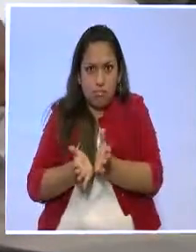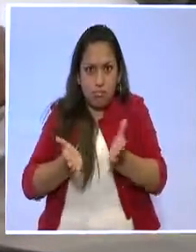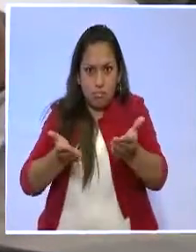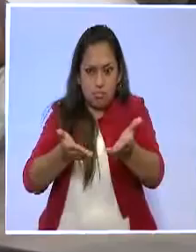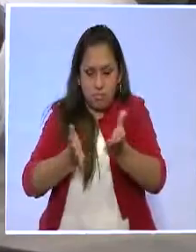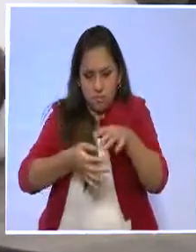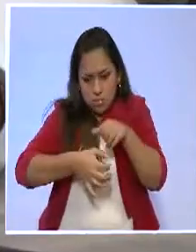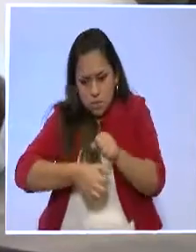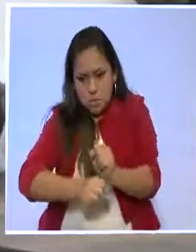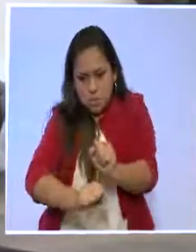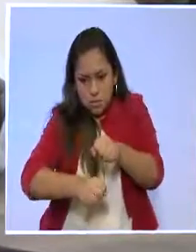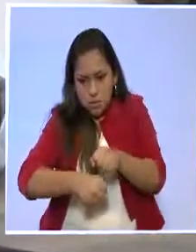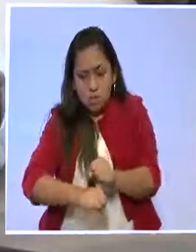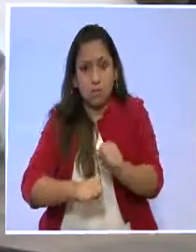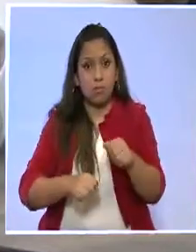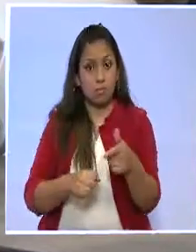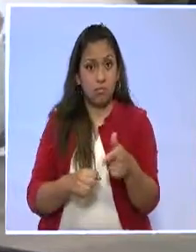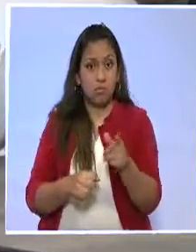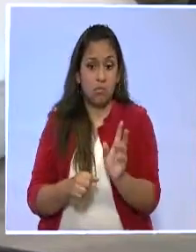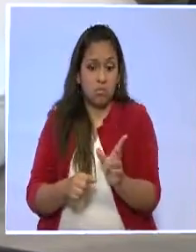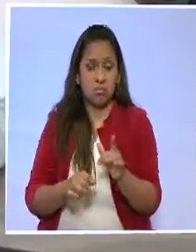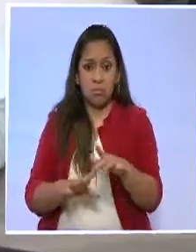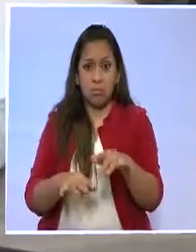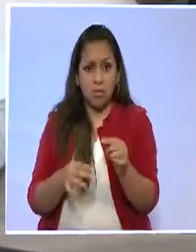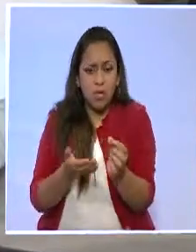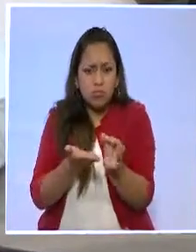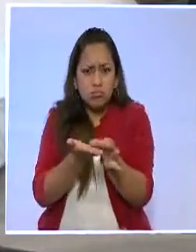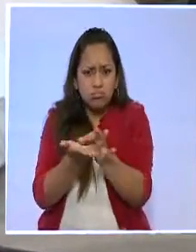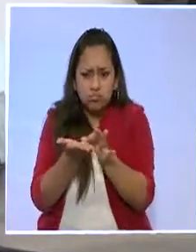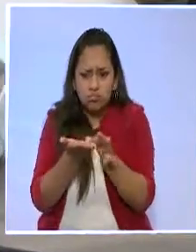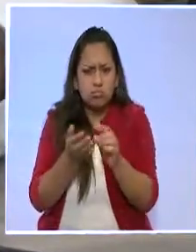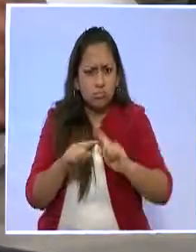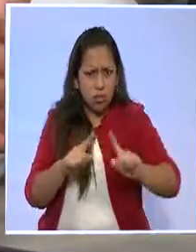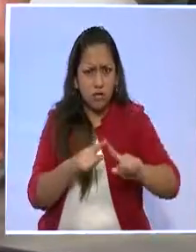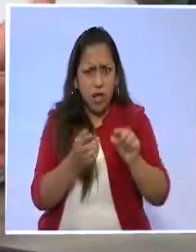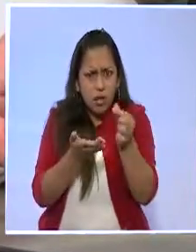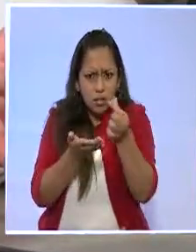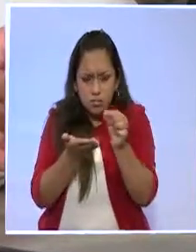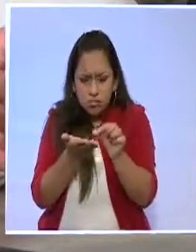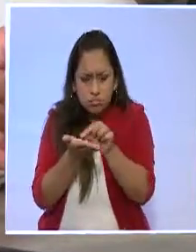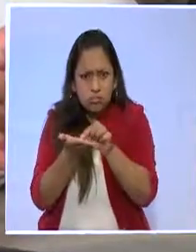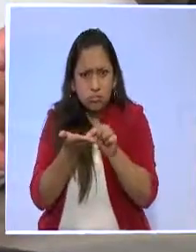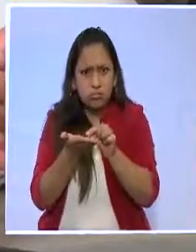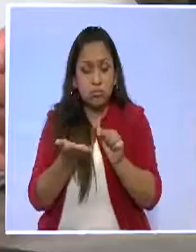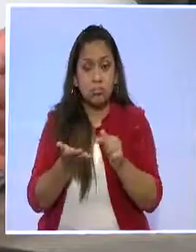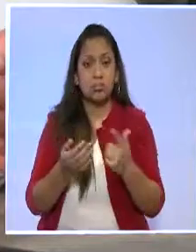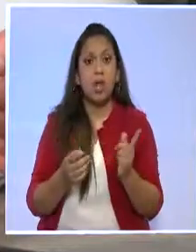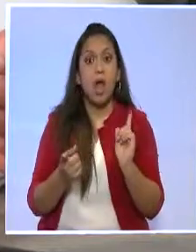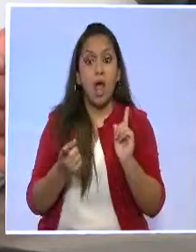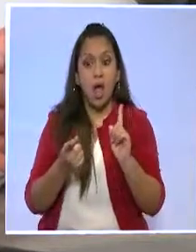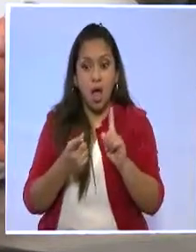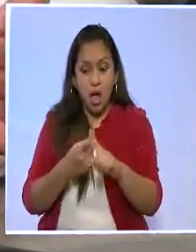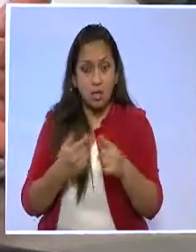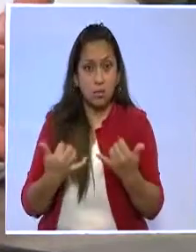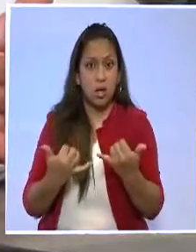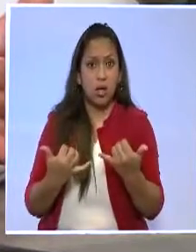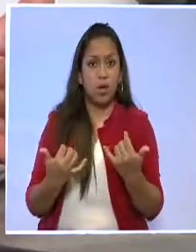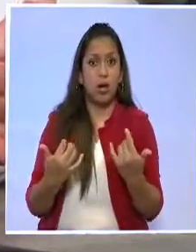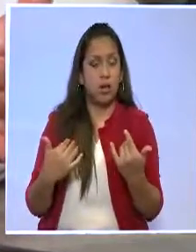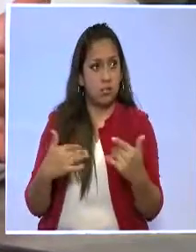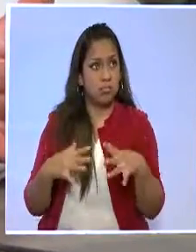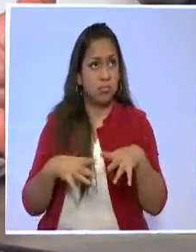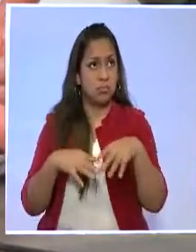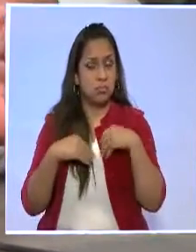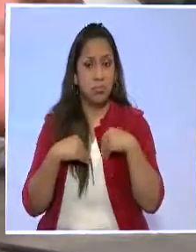es decir la producción y también el procesamiento era en casa y hoy por hoy se ha ido cada vez un poco va cogiendo